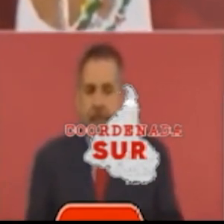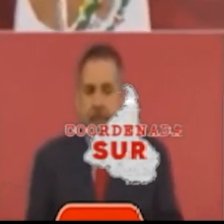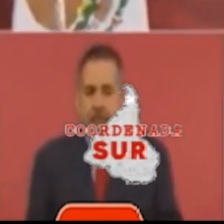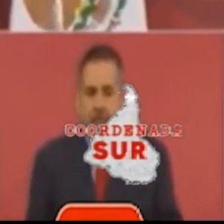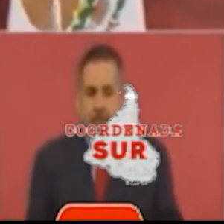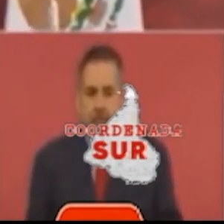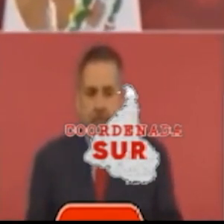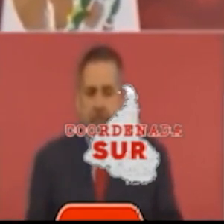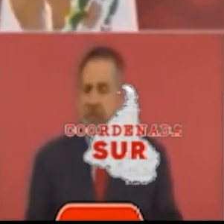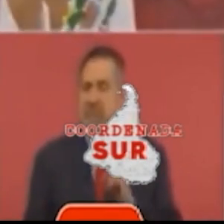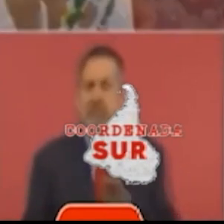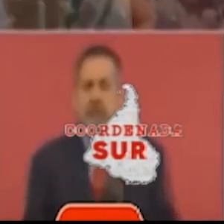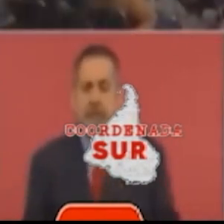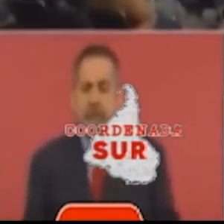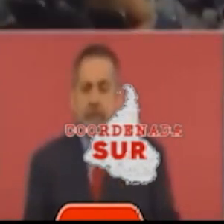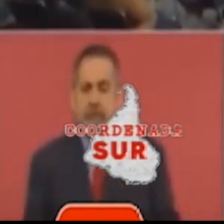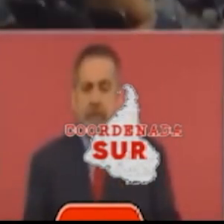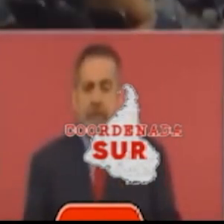un títere.